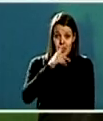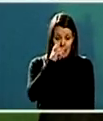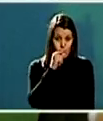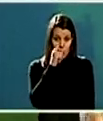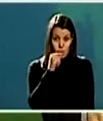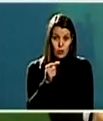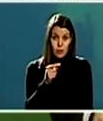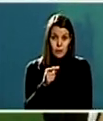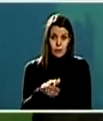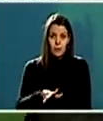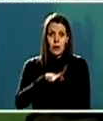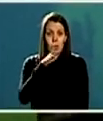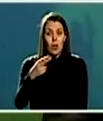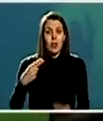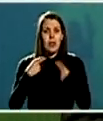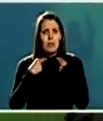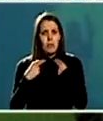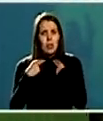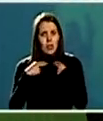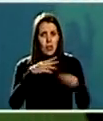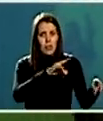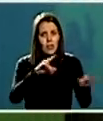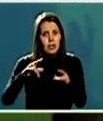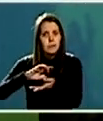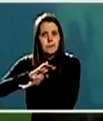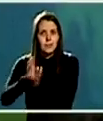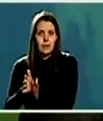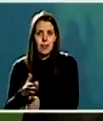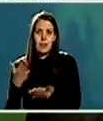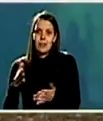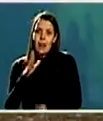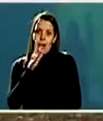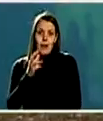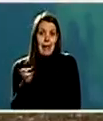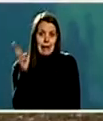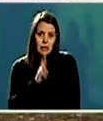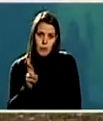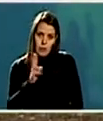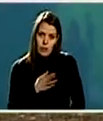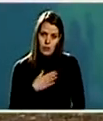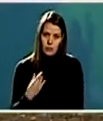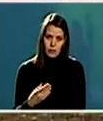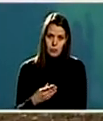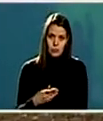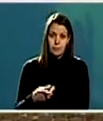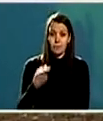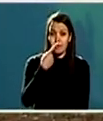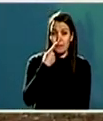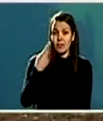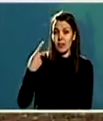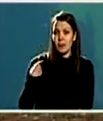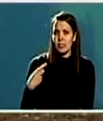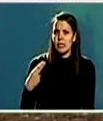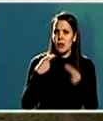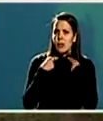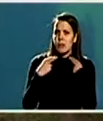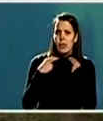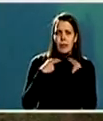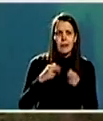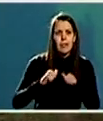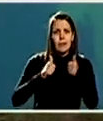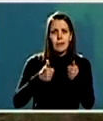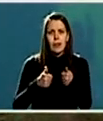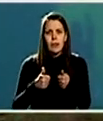ni dos galegos foron terreos cedidos deputación provincial y a de en 2009 a deputación inició en solitario camño para